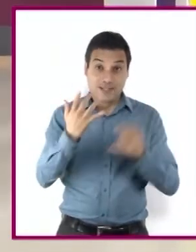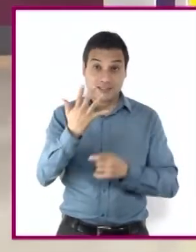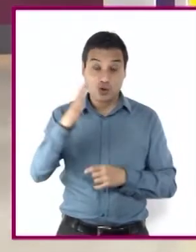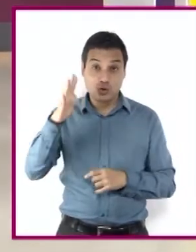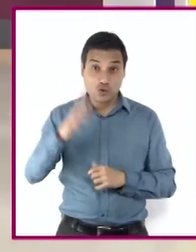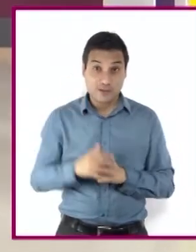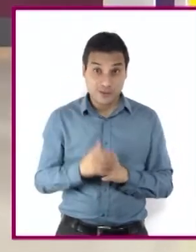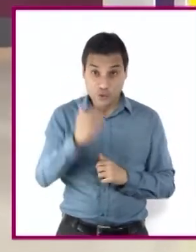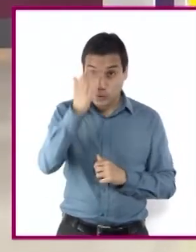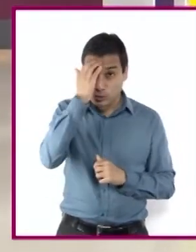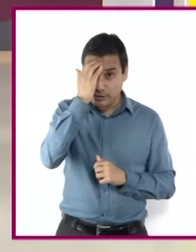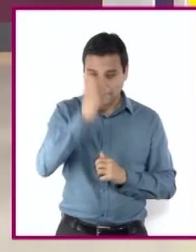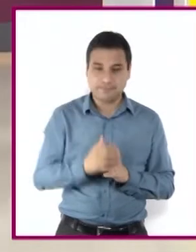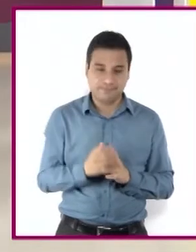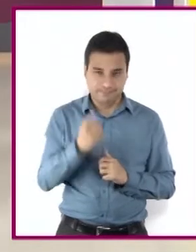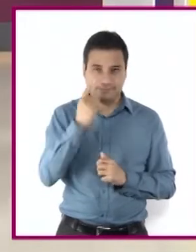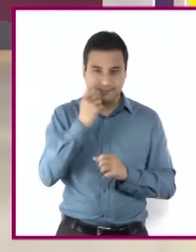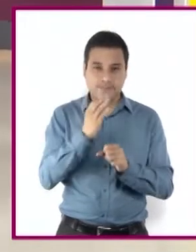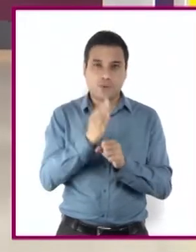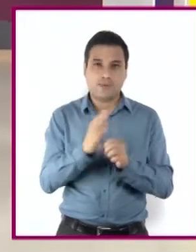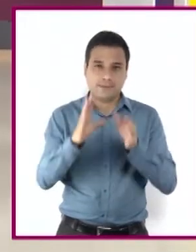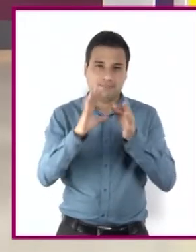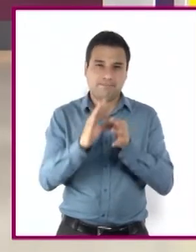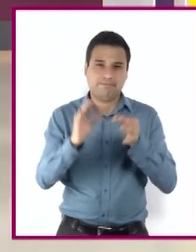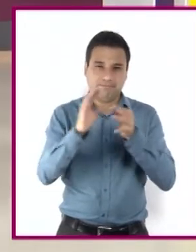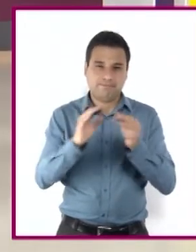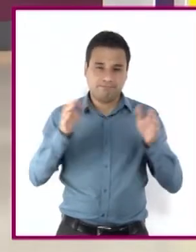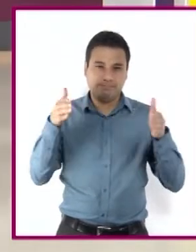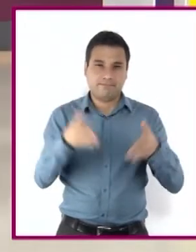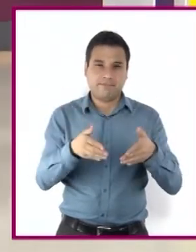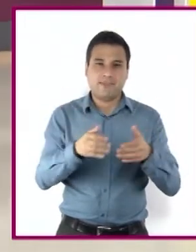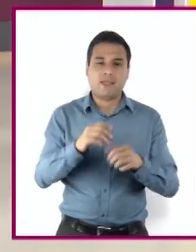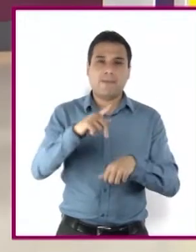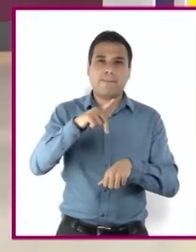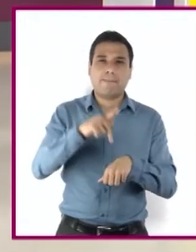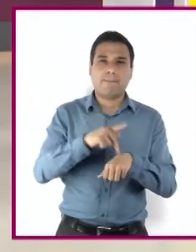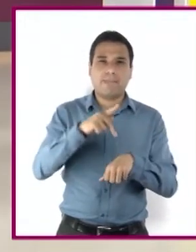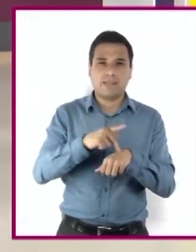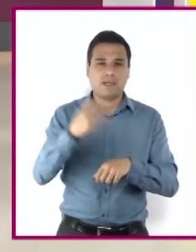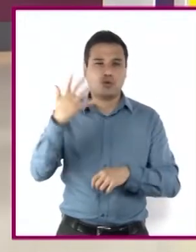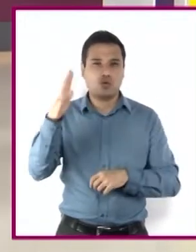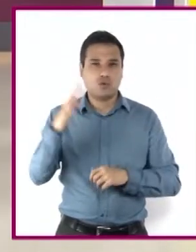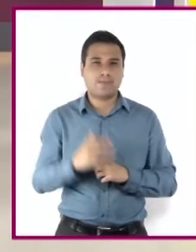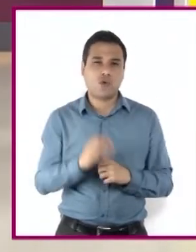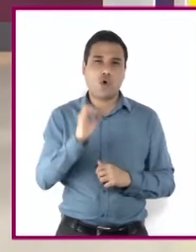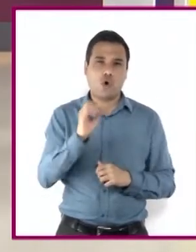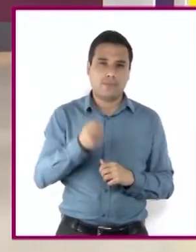nos enfocaremos en el análisis de la piedra del sol, o como es llamada comúnmente, el calendario